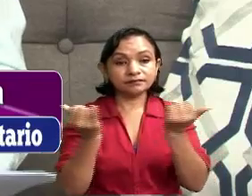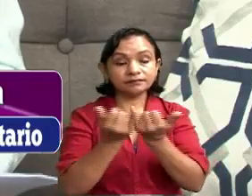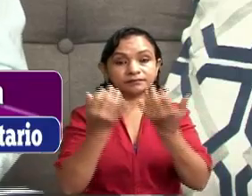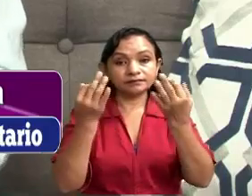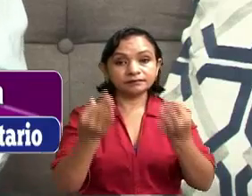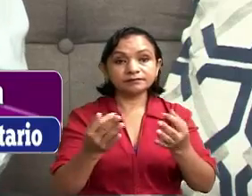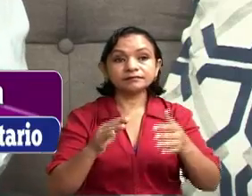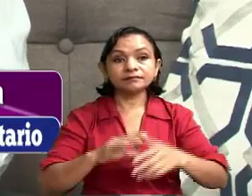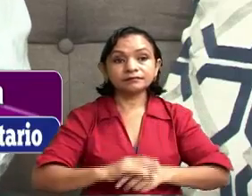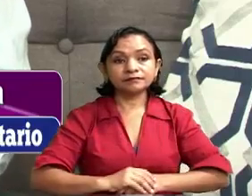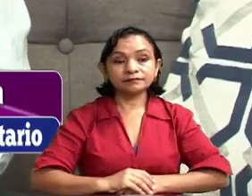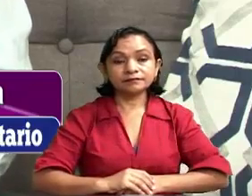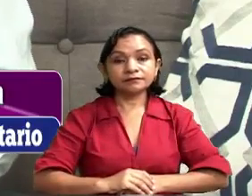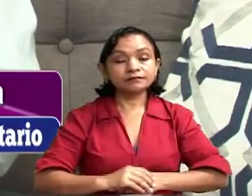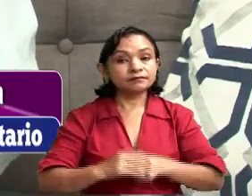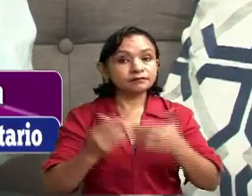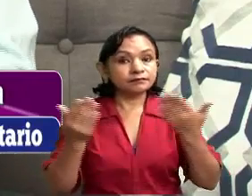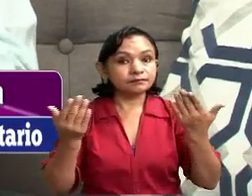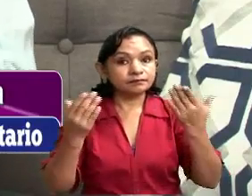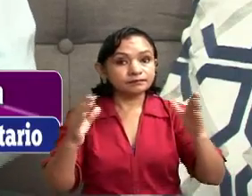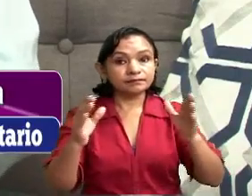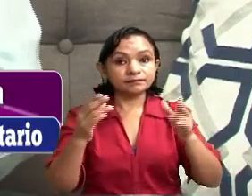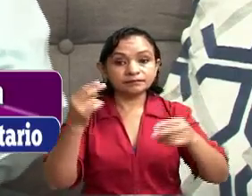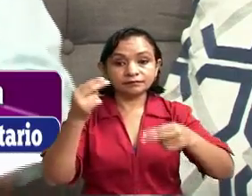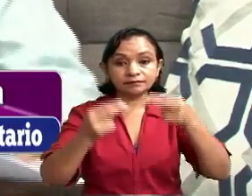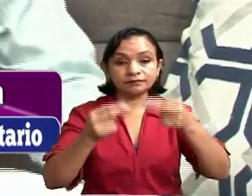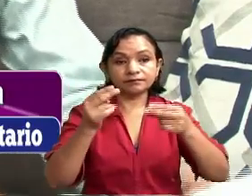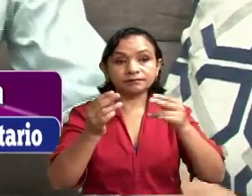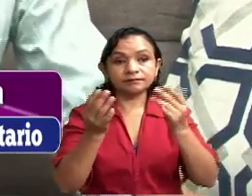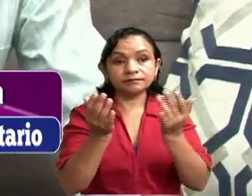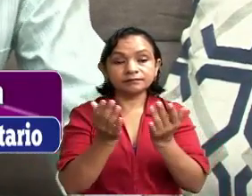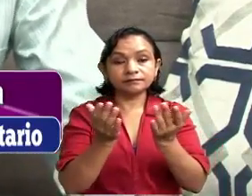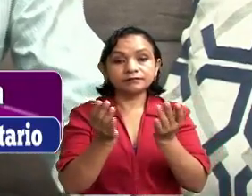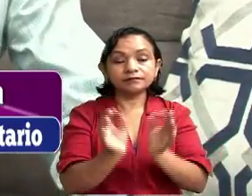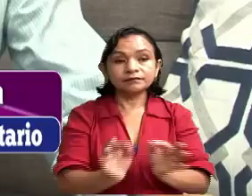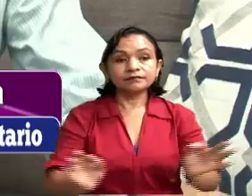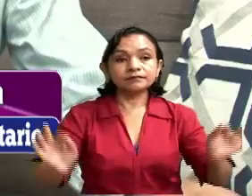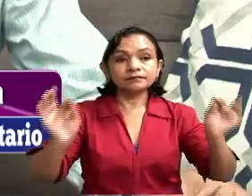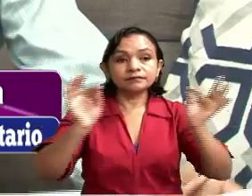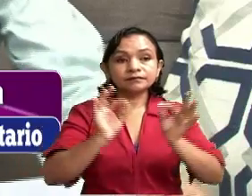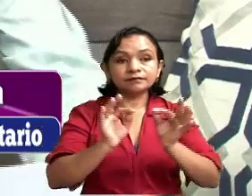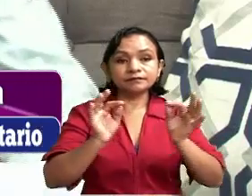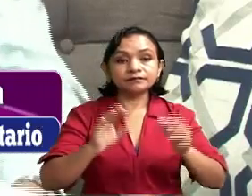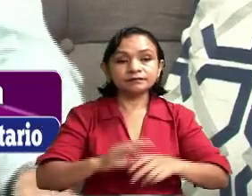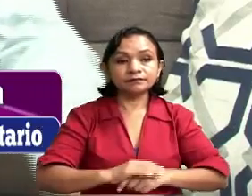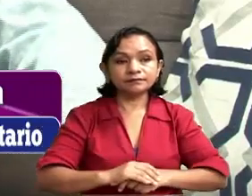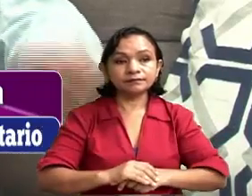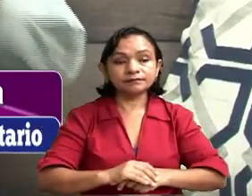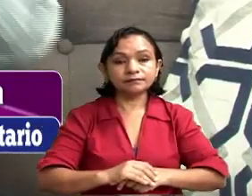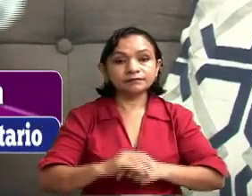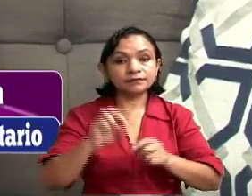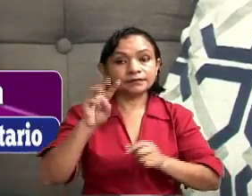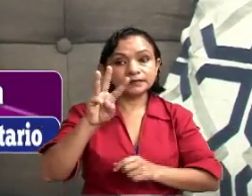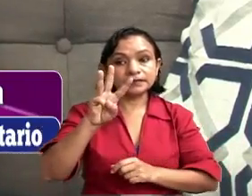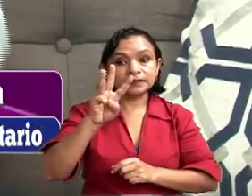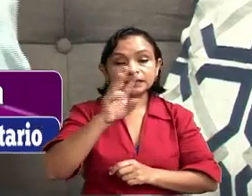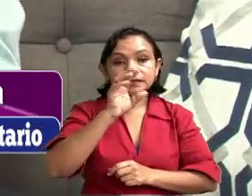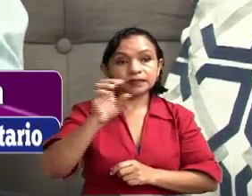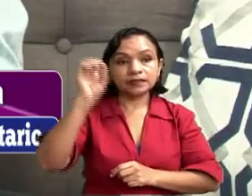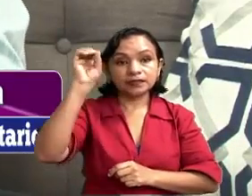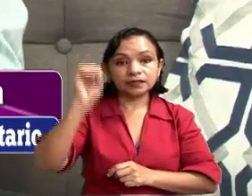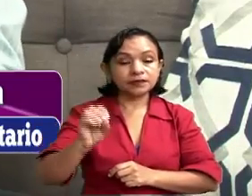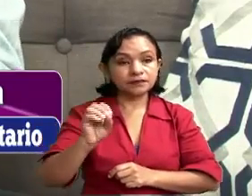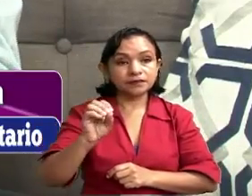que tiene positivos, ¿no? Y que sin duda alguna son cifras no menores, es decir, 3% superior al